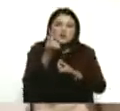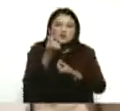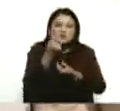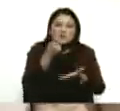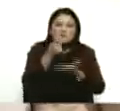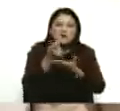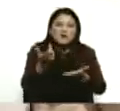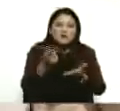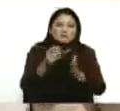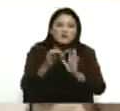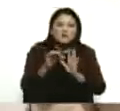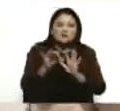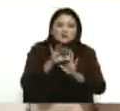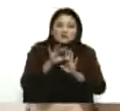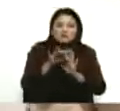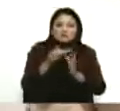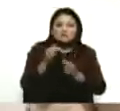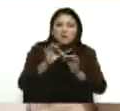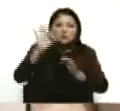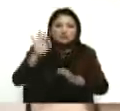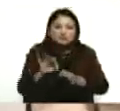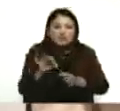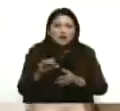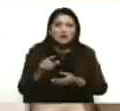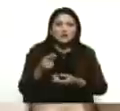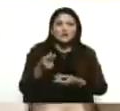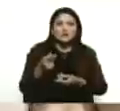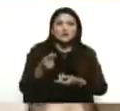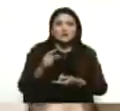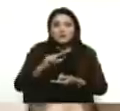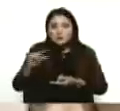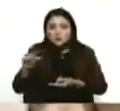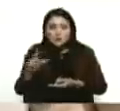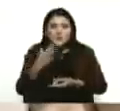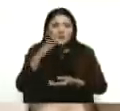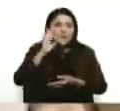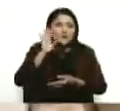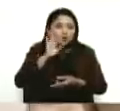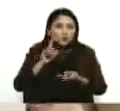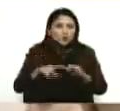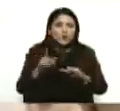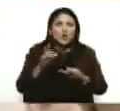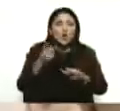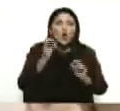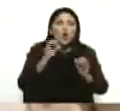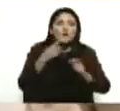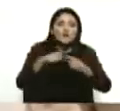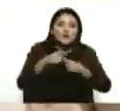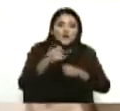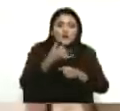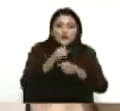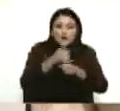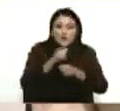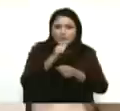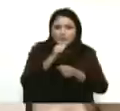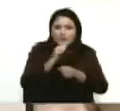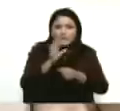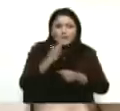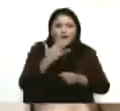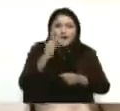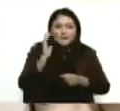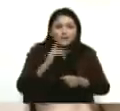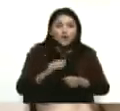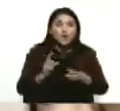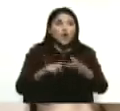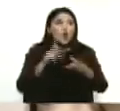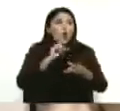alícuotas, cuáles eran los porcentajes que tenían que cobrarse, tanto por desechos sólidos, tanto por expendio de bebidas alcohólicas, tanto